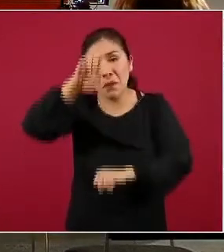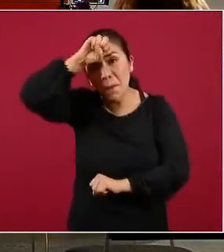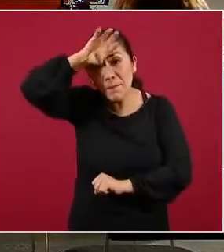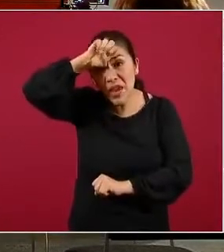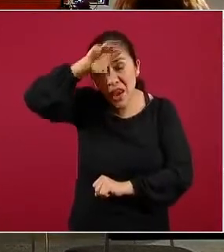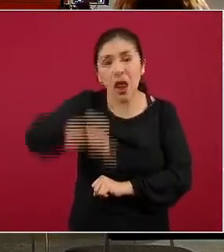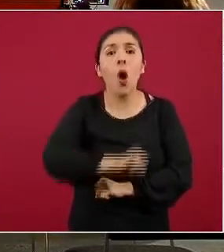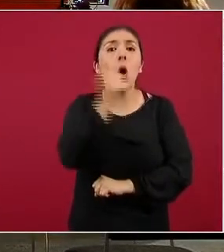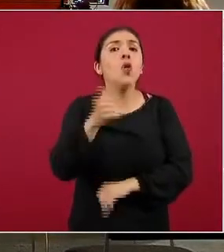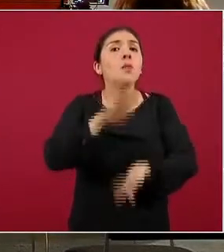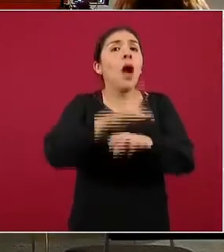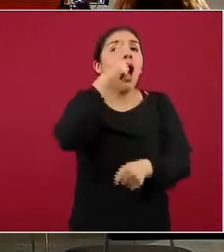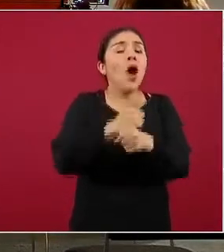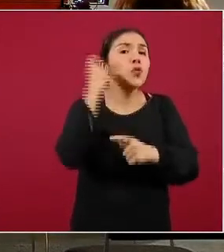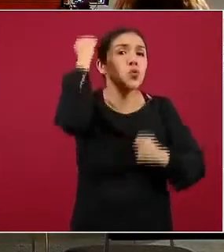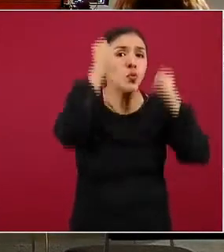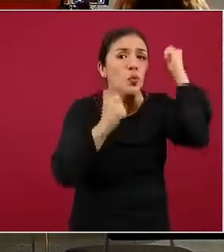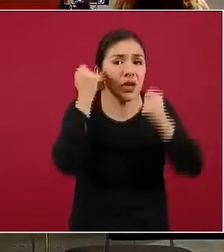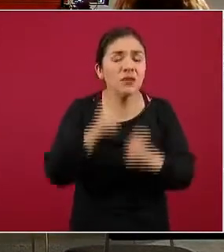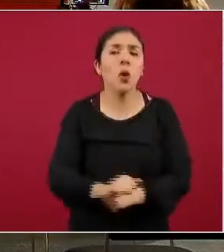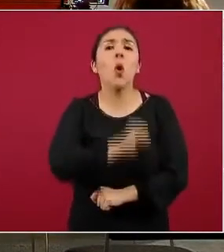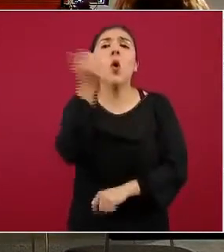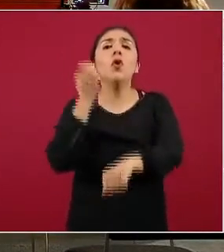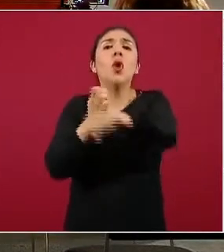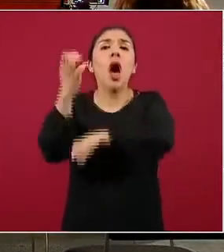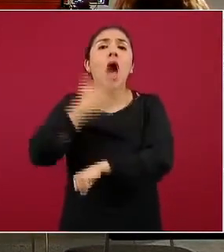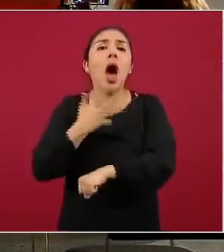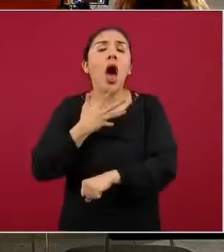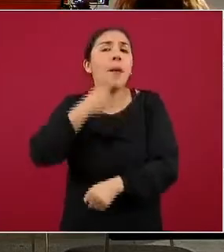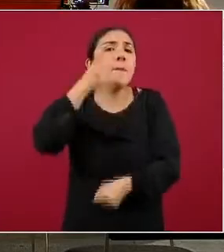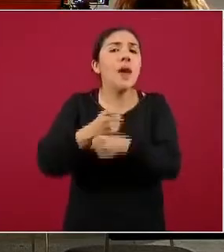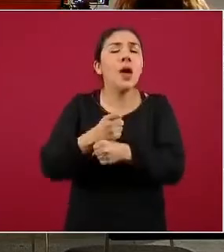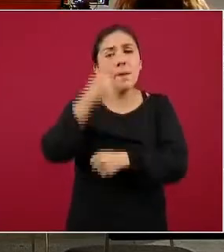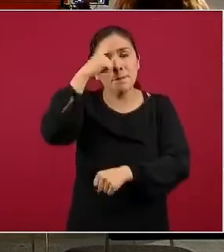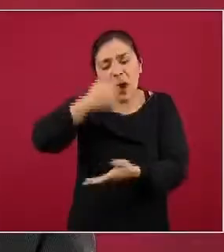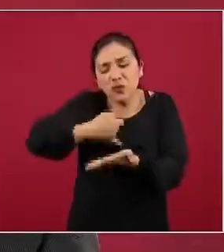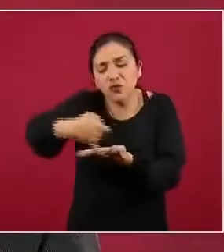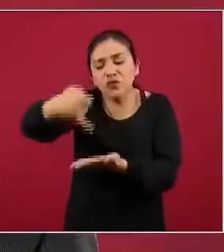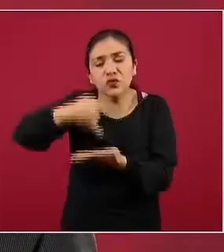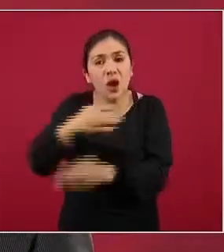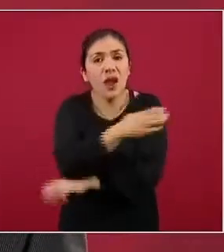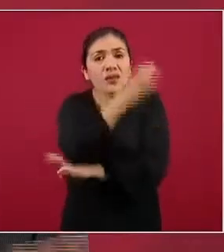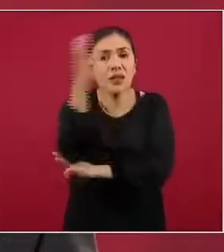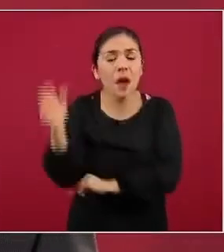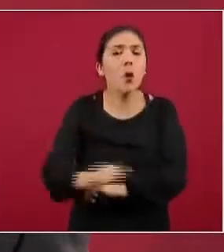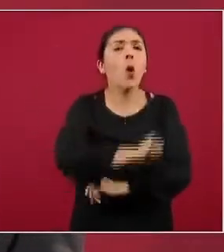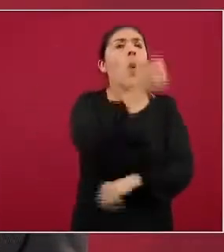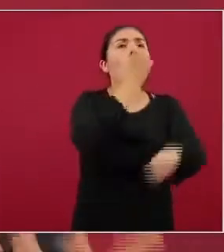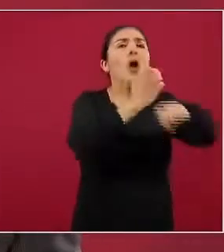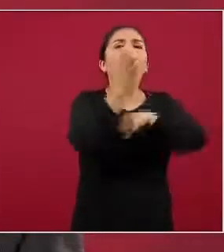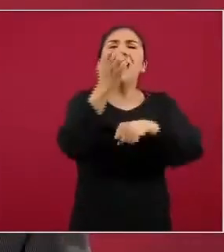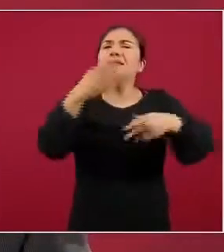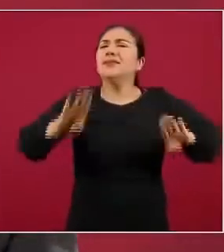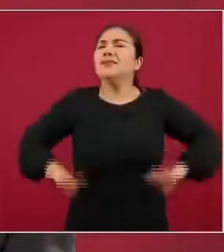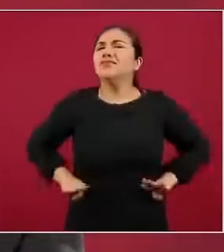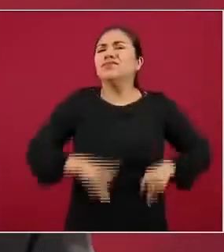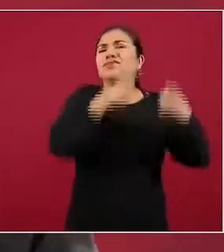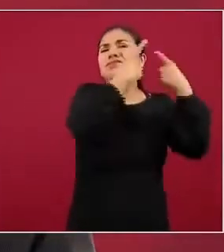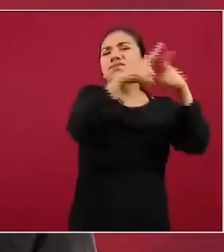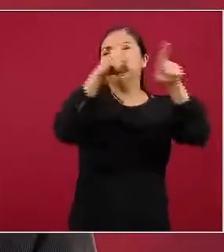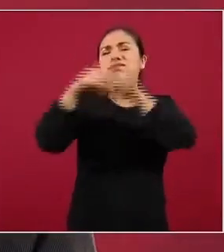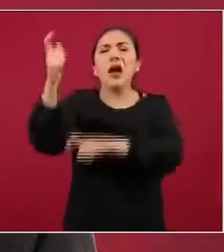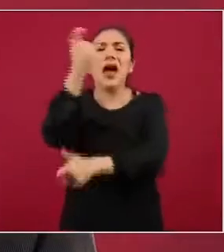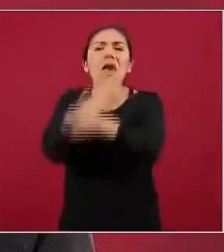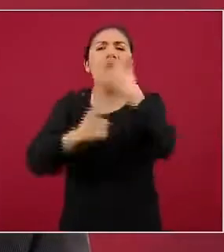tienen economías turísticas, hay estados que tienen economías agrícolas, hay estados que tienen otro tipo de economías